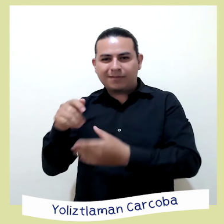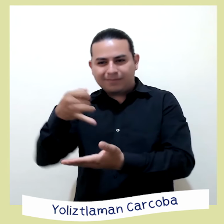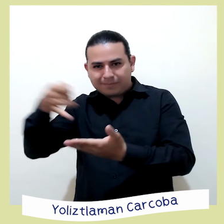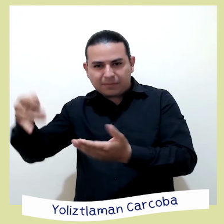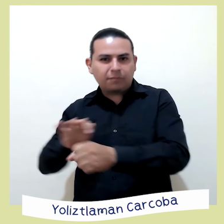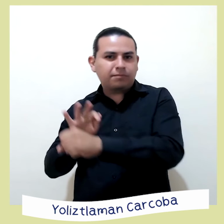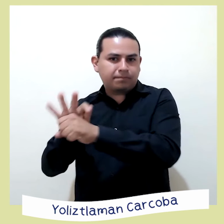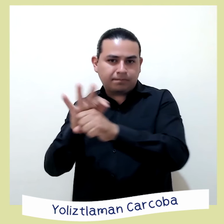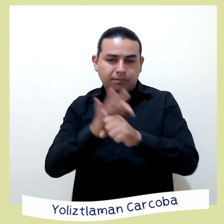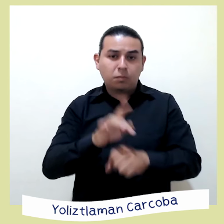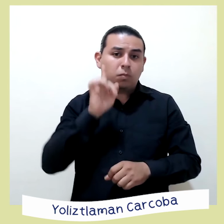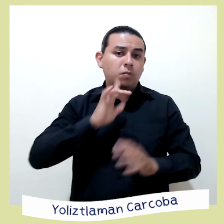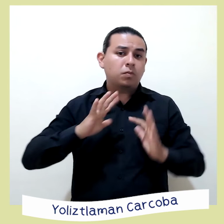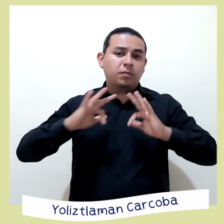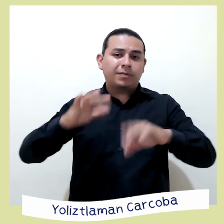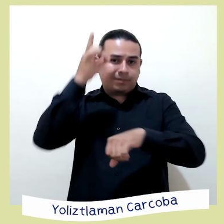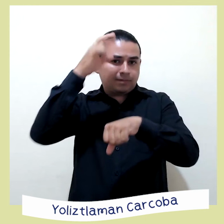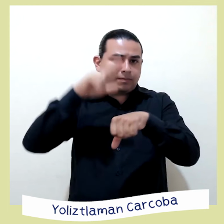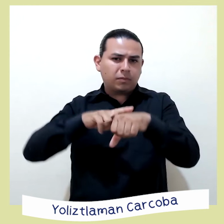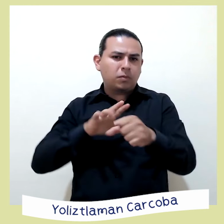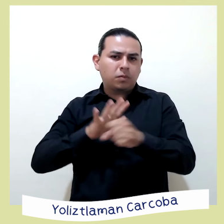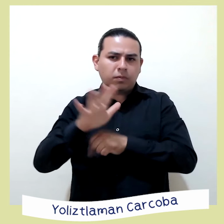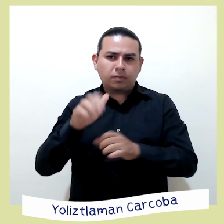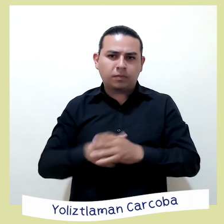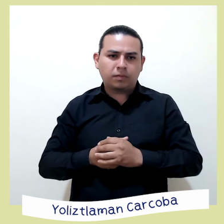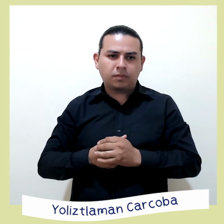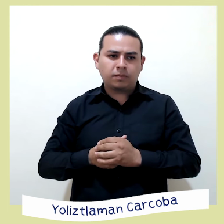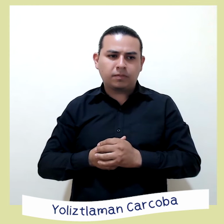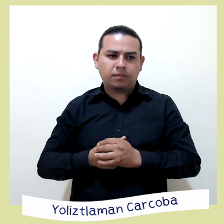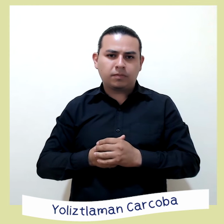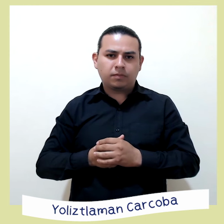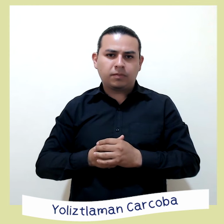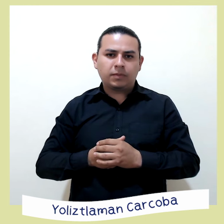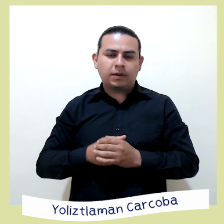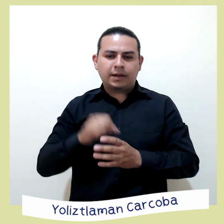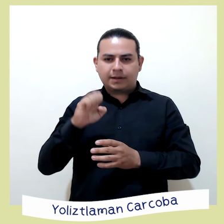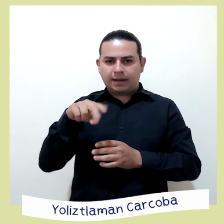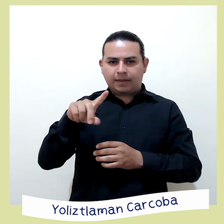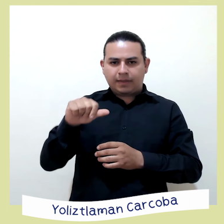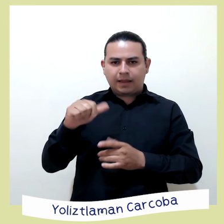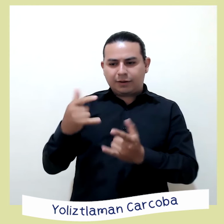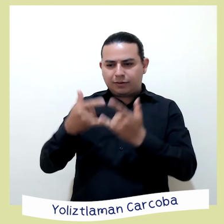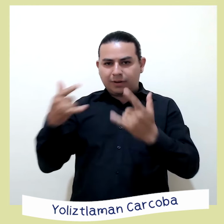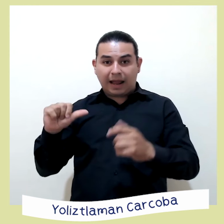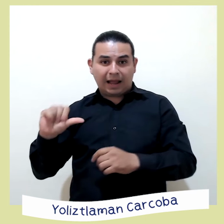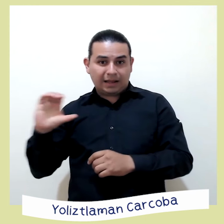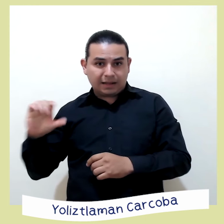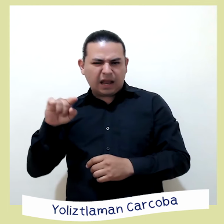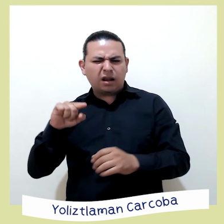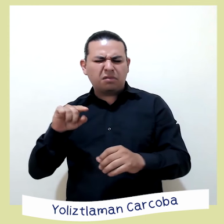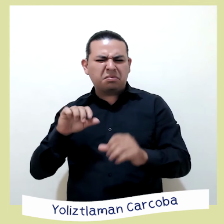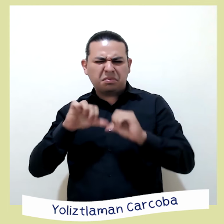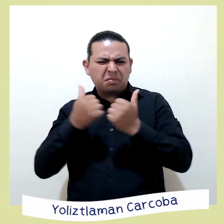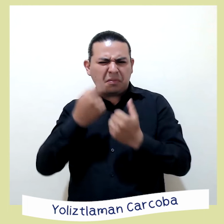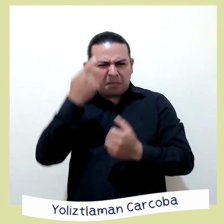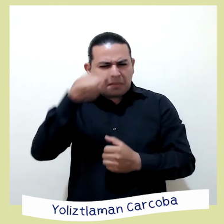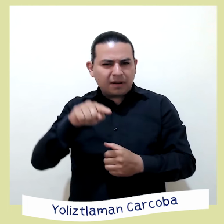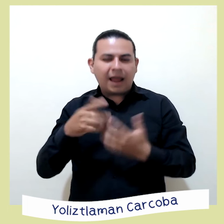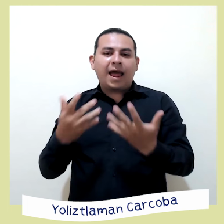de Barrios de la Ciudad de México. Participó en movimientos populares campesinos, obreros y del